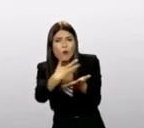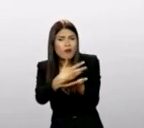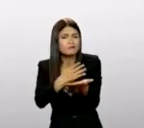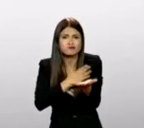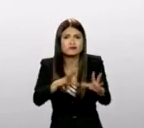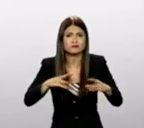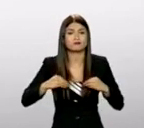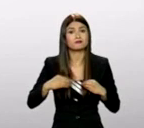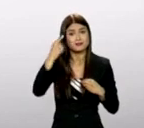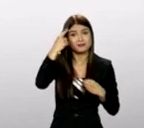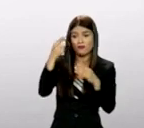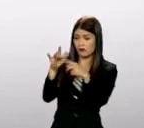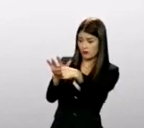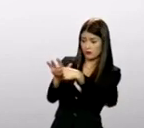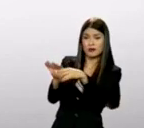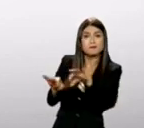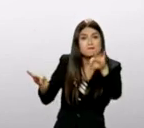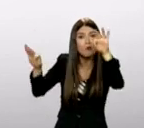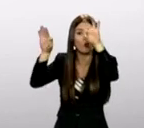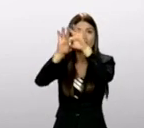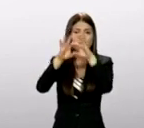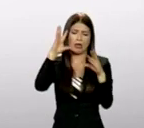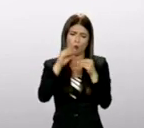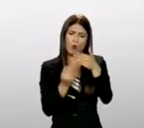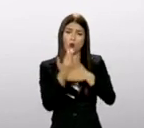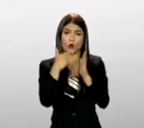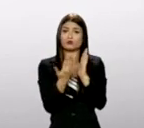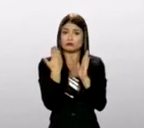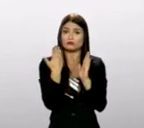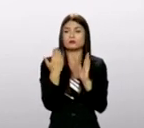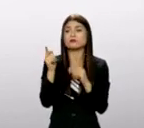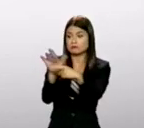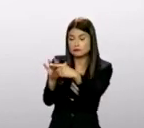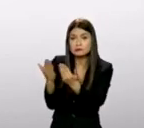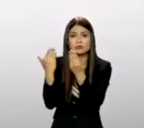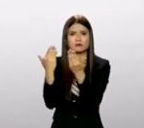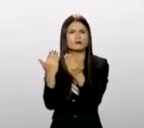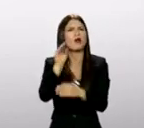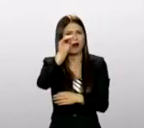tan importante como el acuerdo mismo. La puerta está abierta.